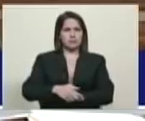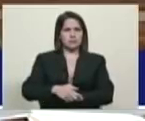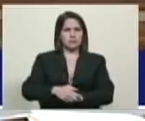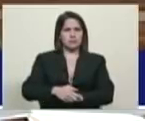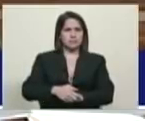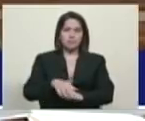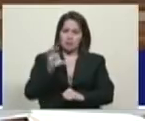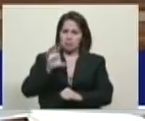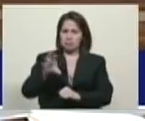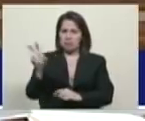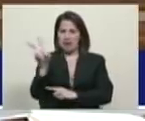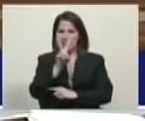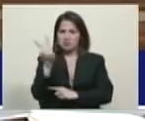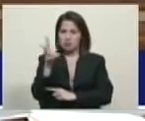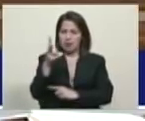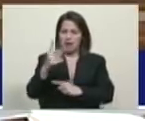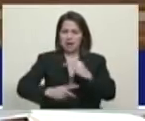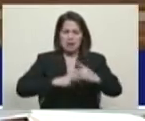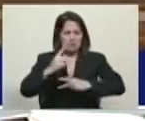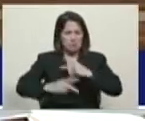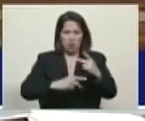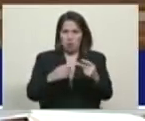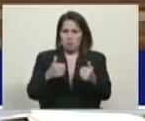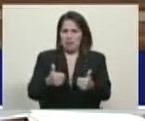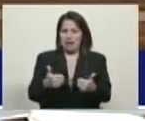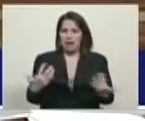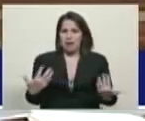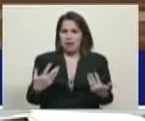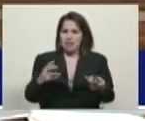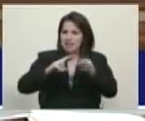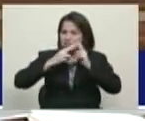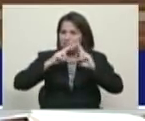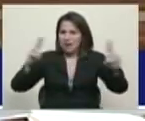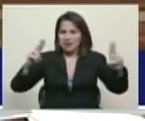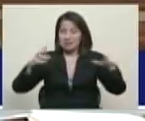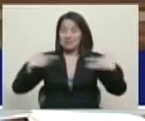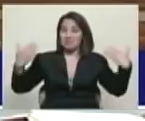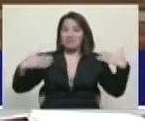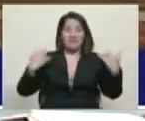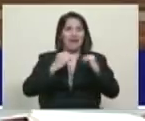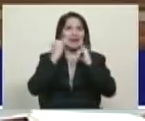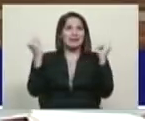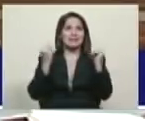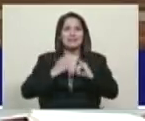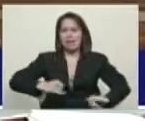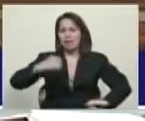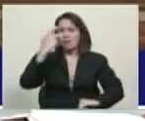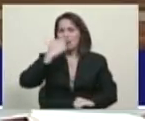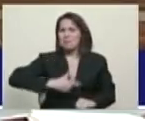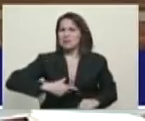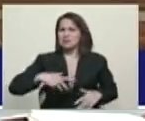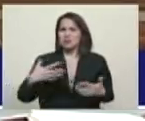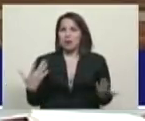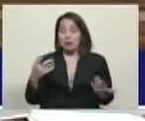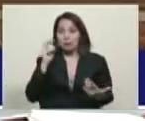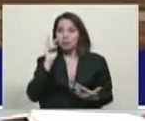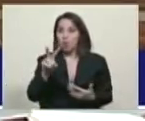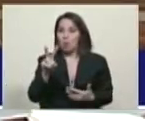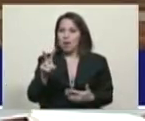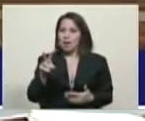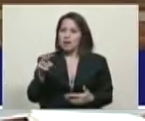Construirla, la Venezuela próspera, de paz. La máxima felicidad que puede tener un ser humano cuando ve su